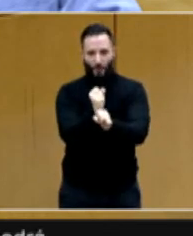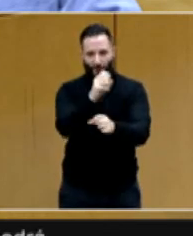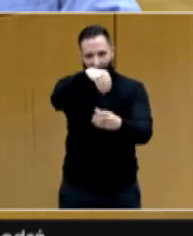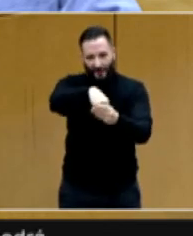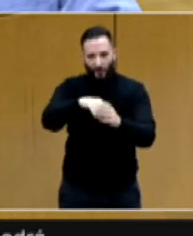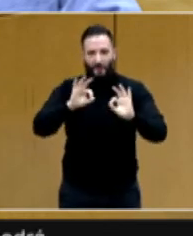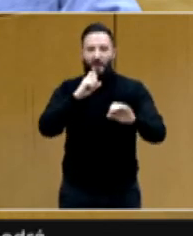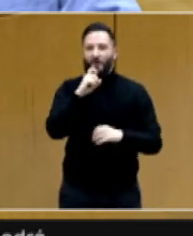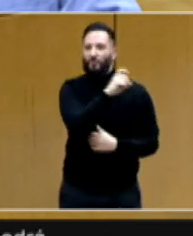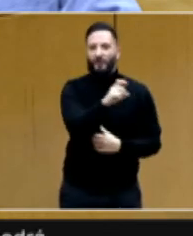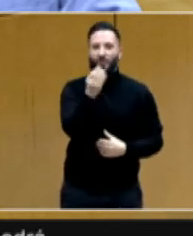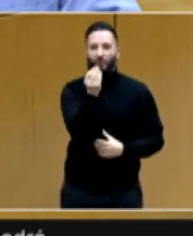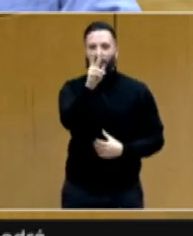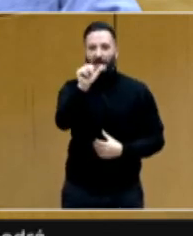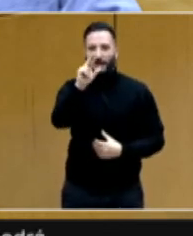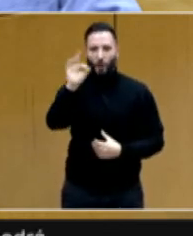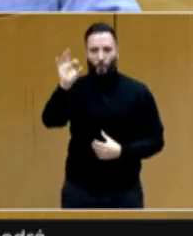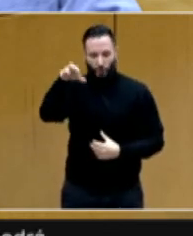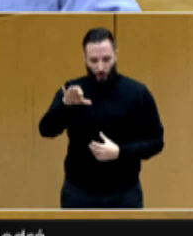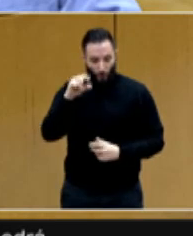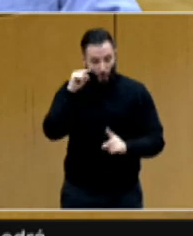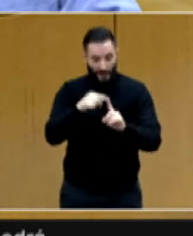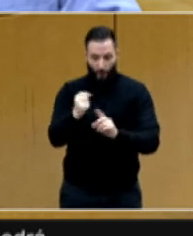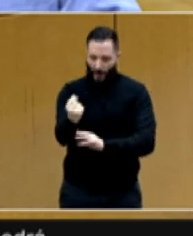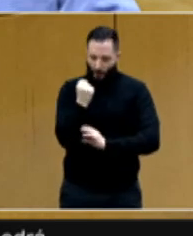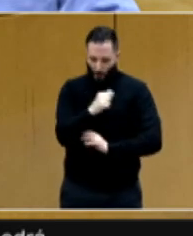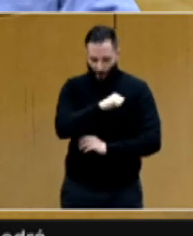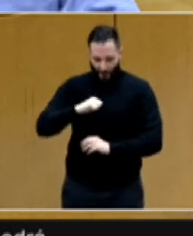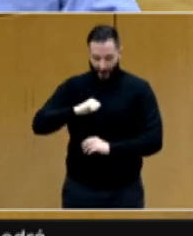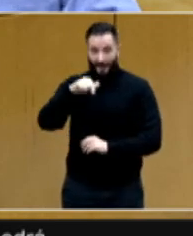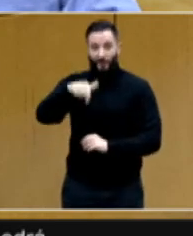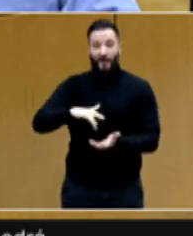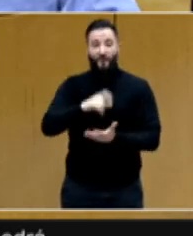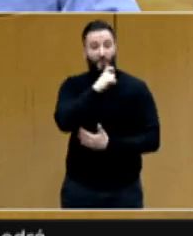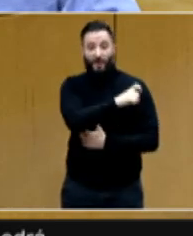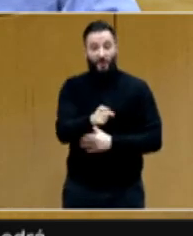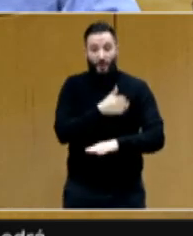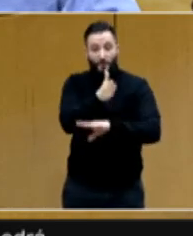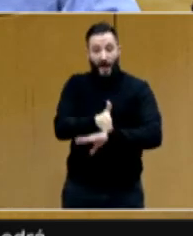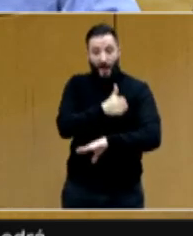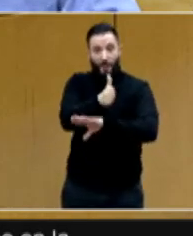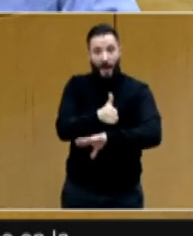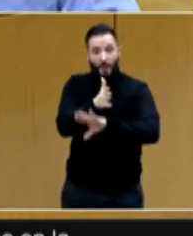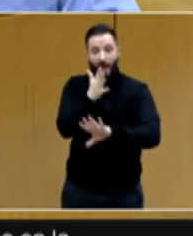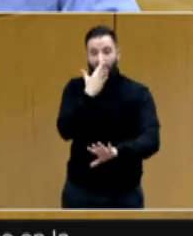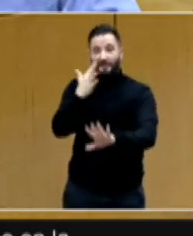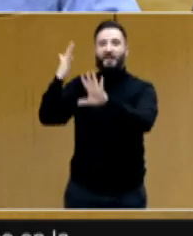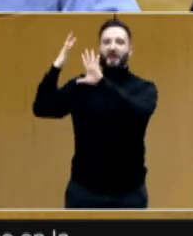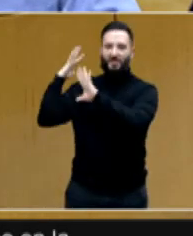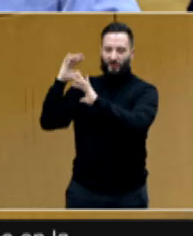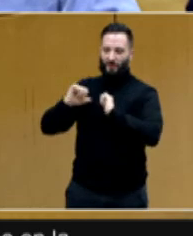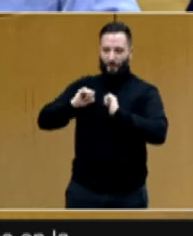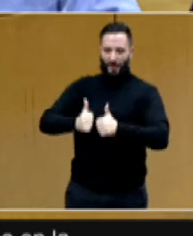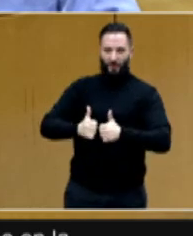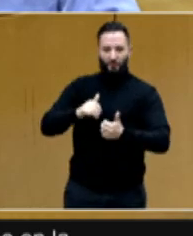fundación kirios de apoyo personal y acude a esta fundación desde hace 10 años donde le apoyan en